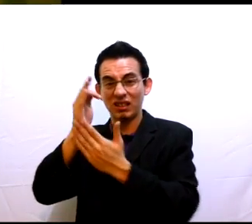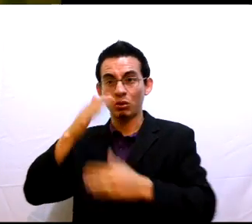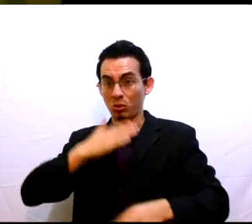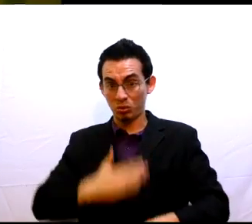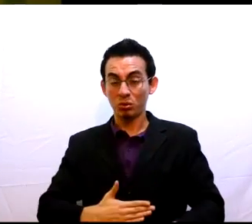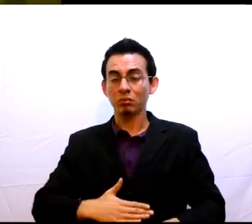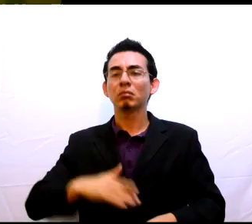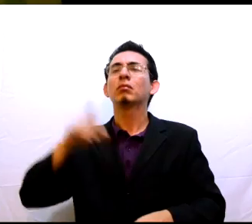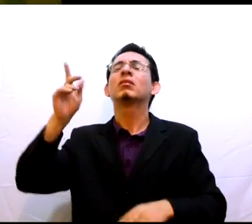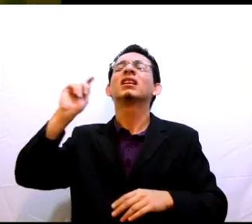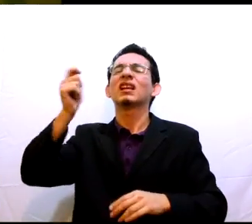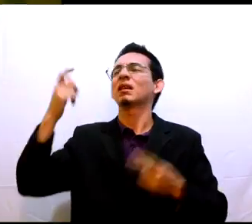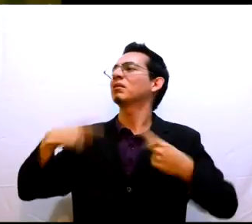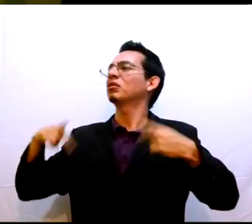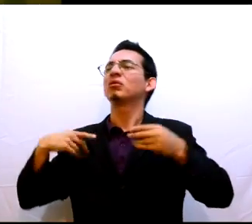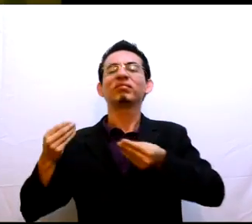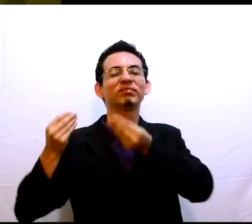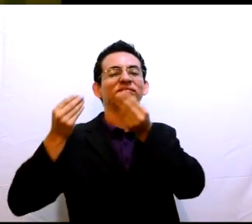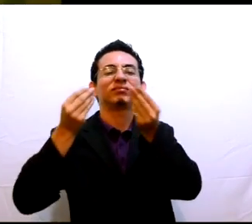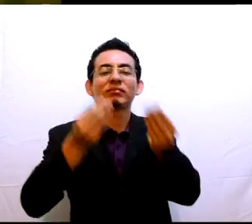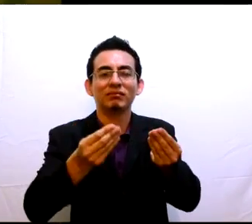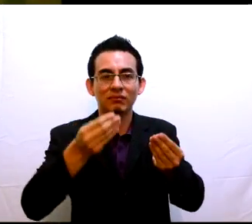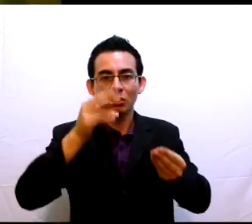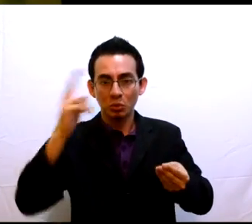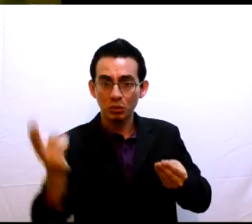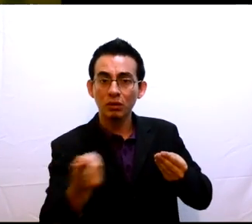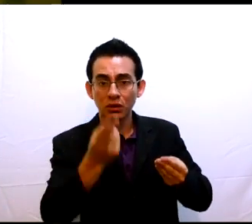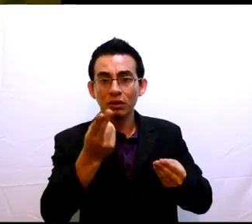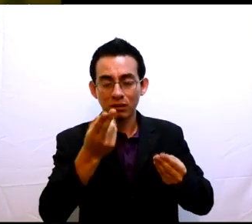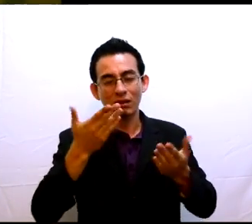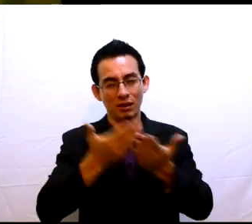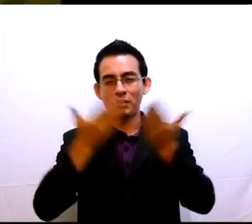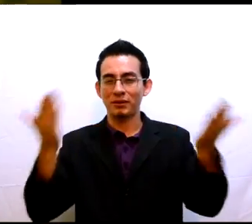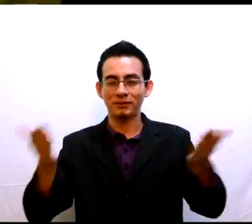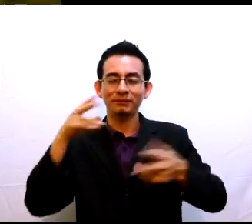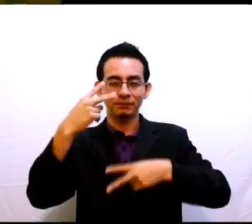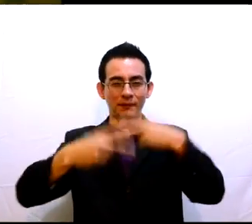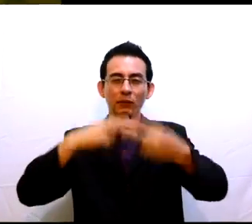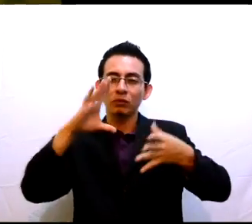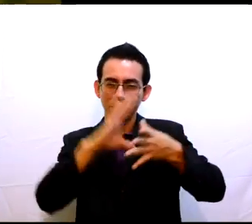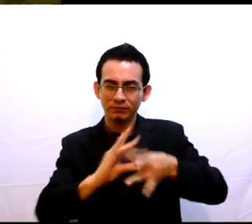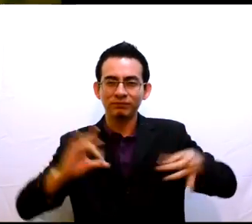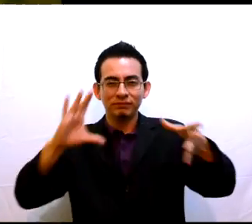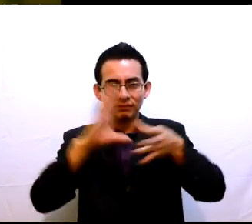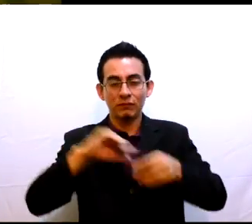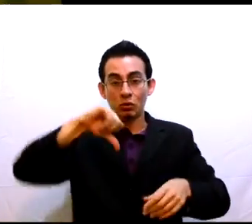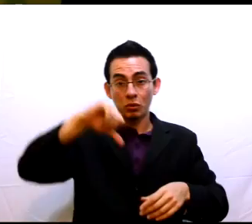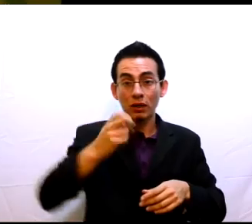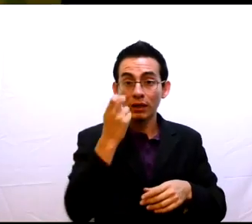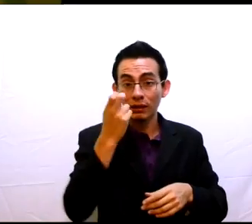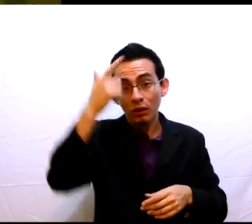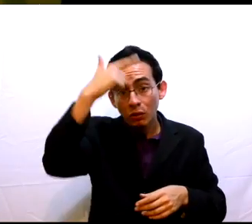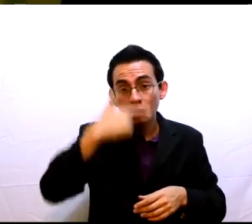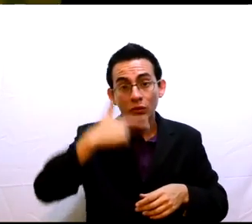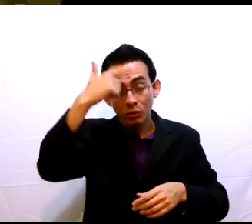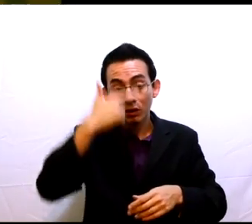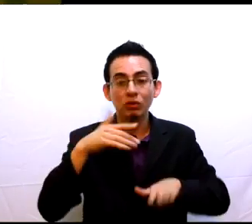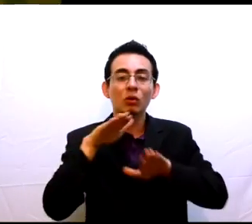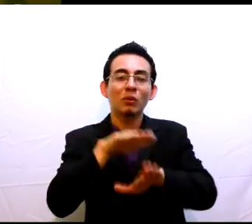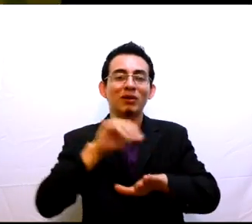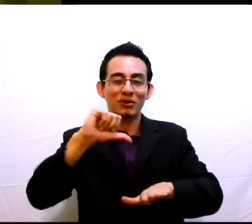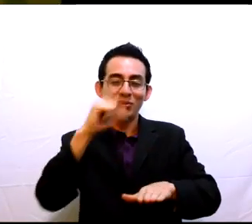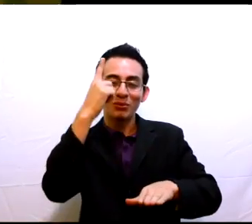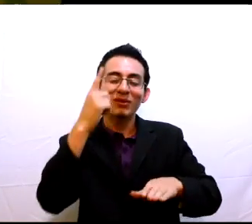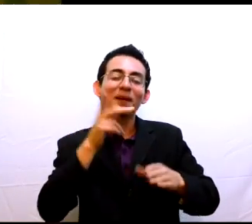dará lo que es vuestro bueno vamos a hablar esta noche sobre una de las parábolas